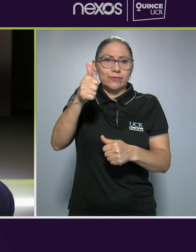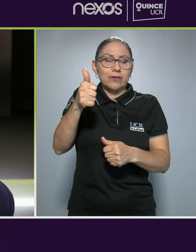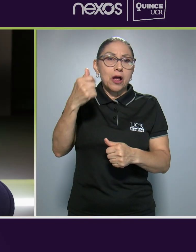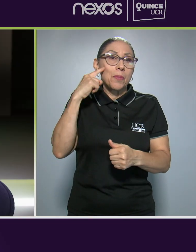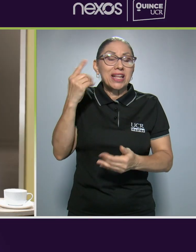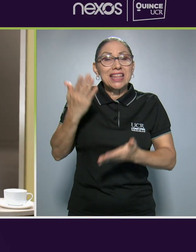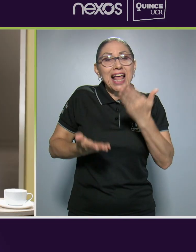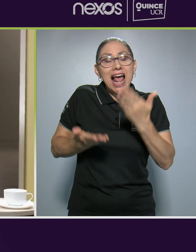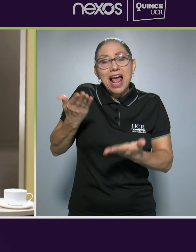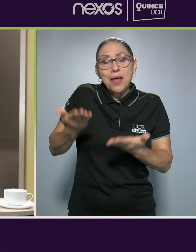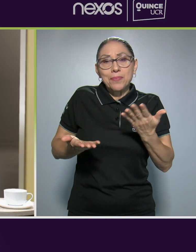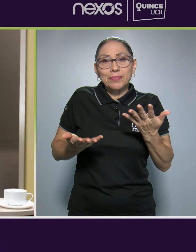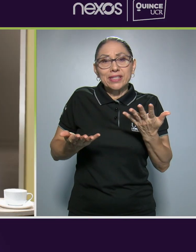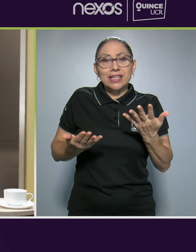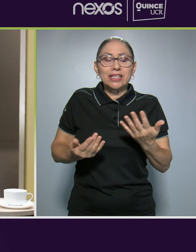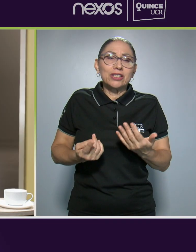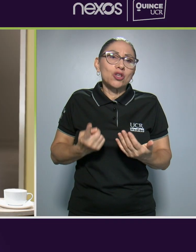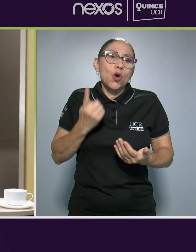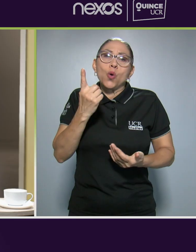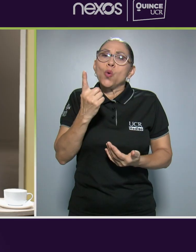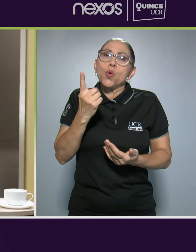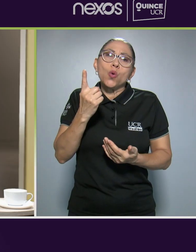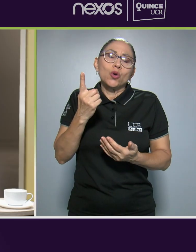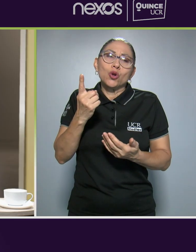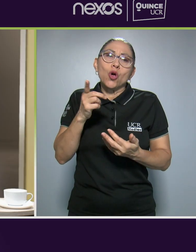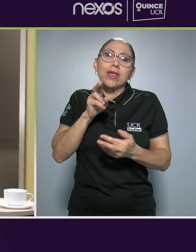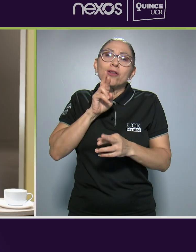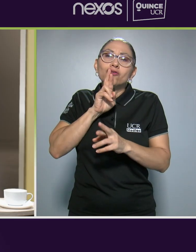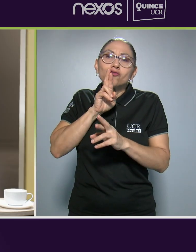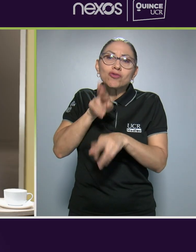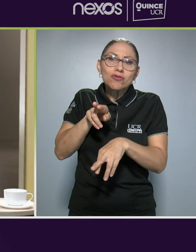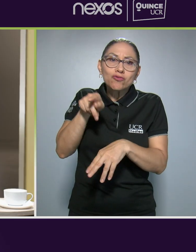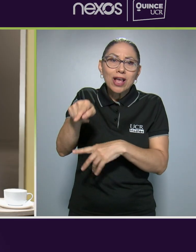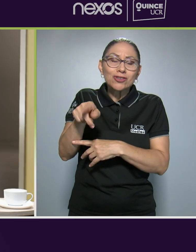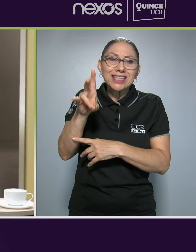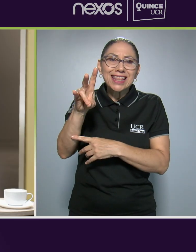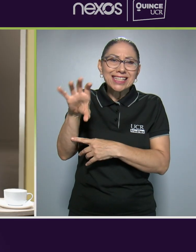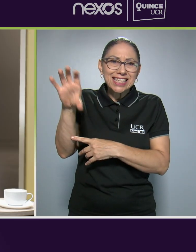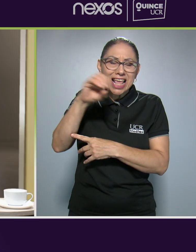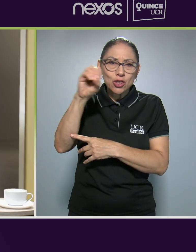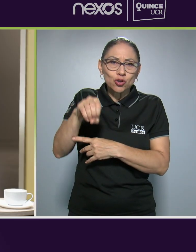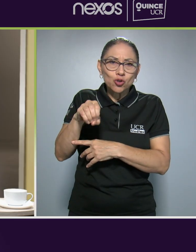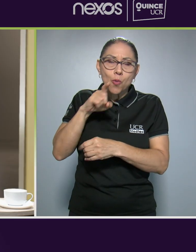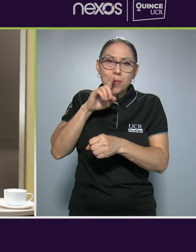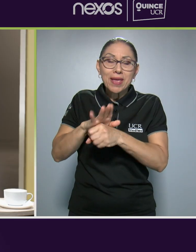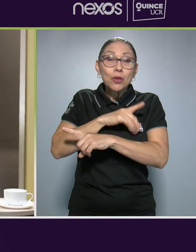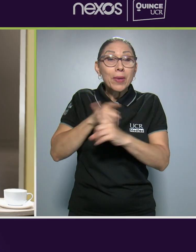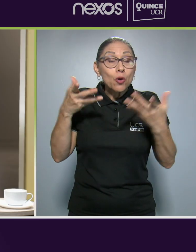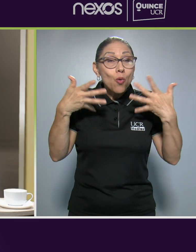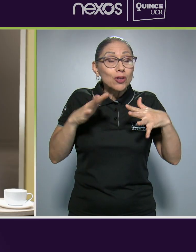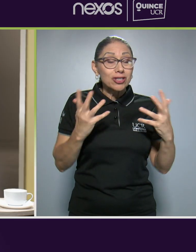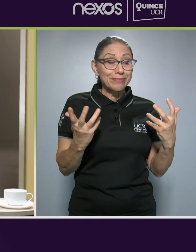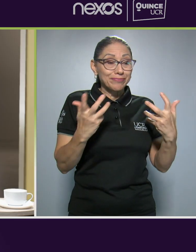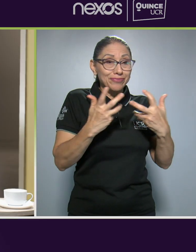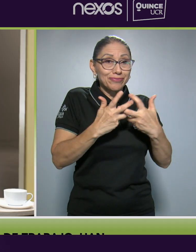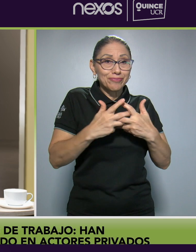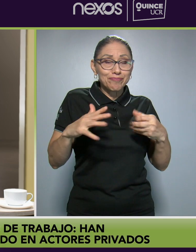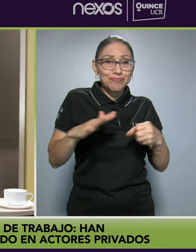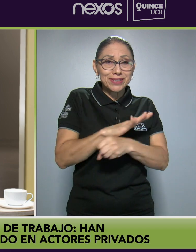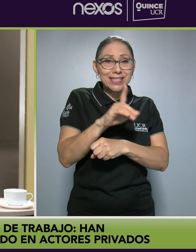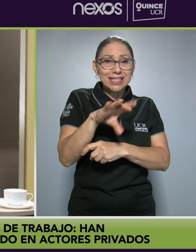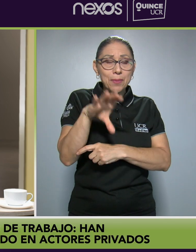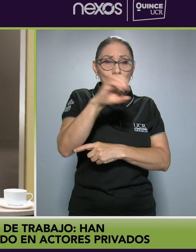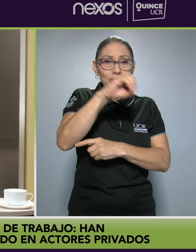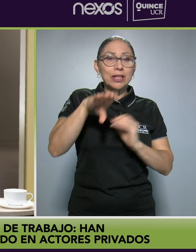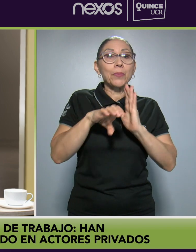salió en 700% de cumplimiento, pero cuando llevas el ajuste a un 100%, tienes instituciones como el Ministerio